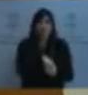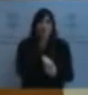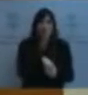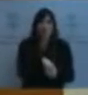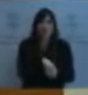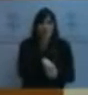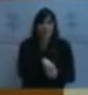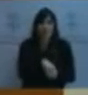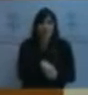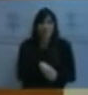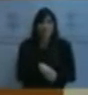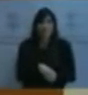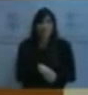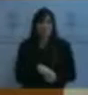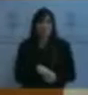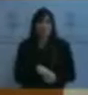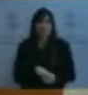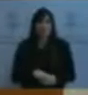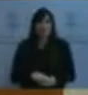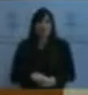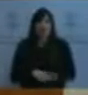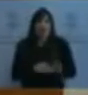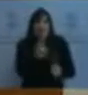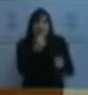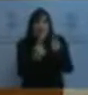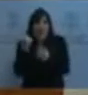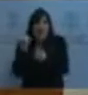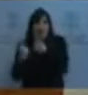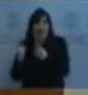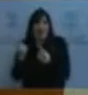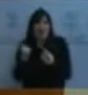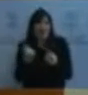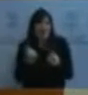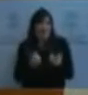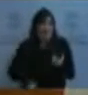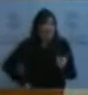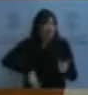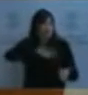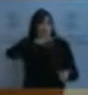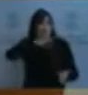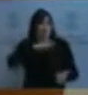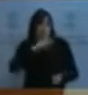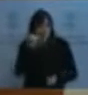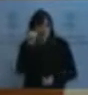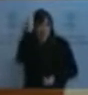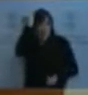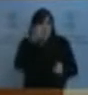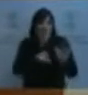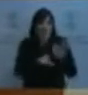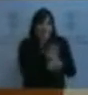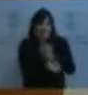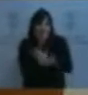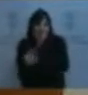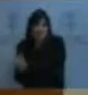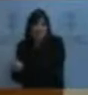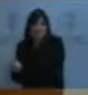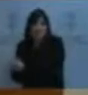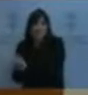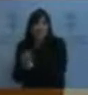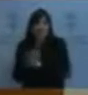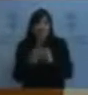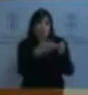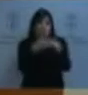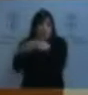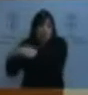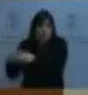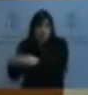una cierta saturación de iniciativas legislativas por parte de los grupos parlamentarios? No me refiero ya